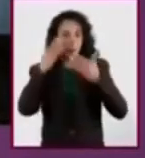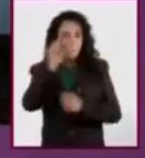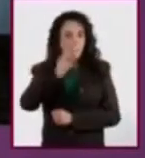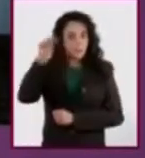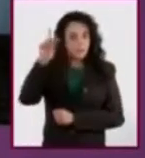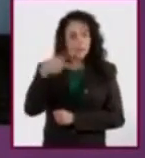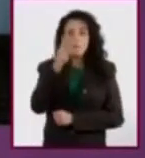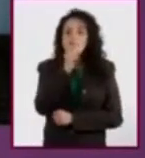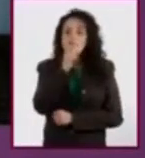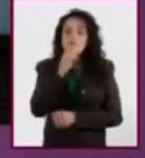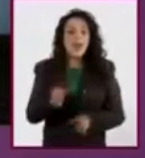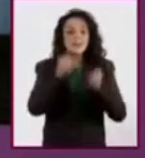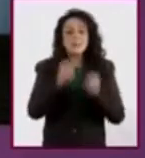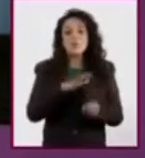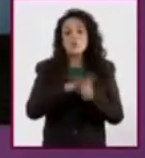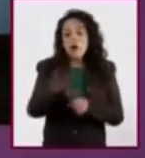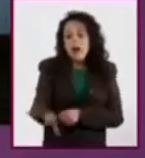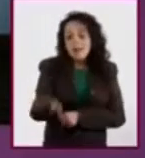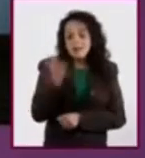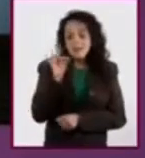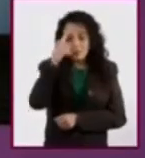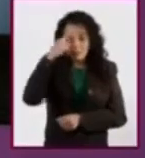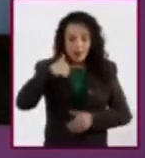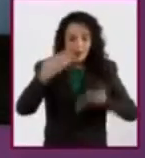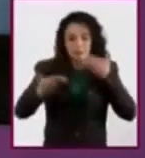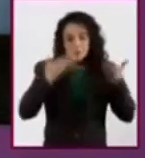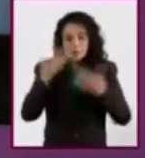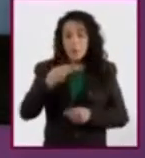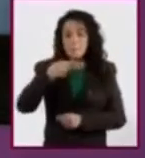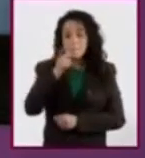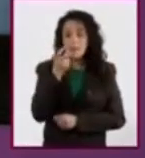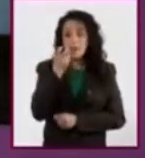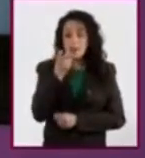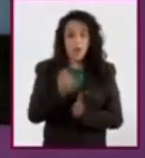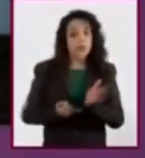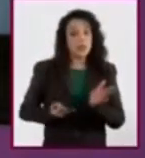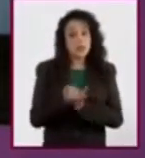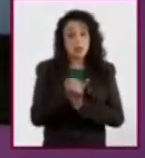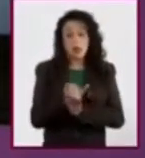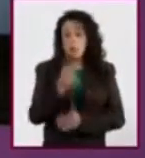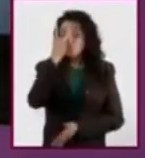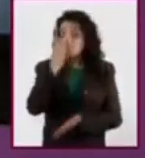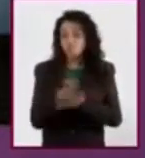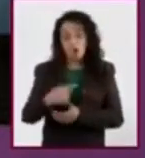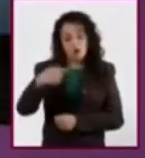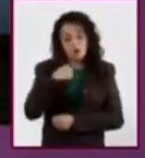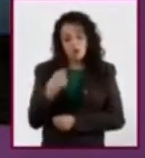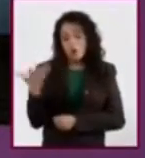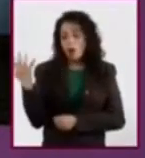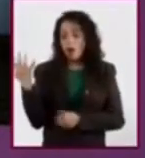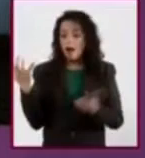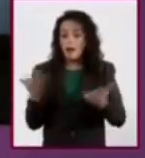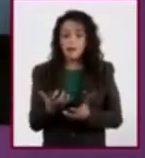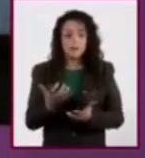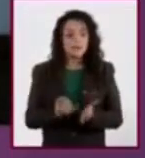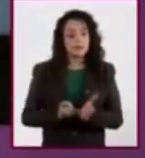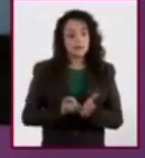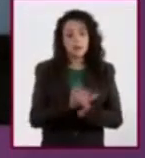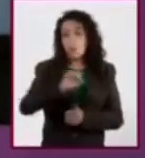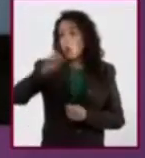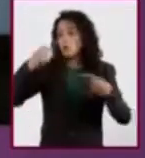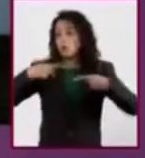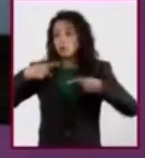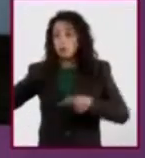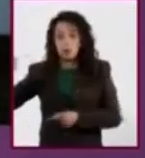muy segura cuál elegiré, pero sé que esa decisión es totalmente mía y que nadie más puede tomarla por mí.